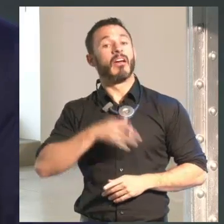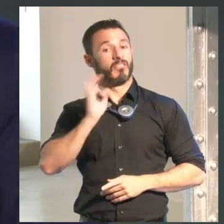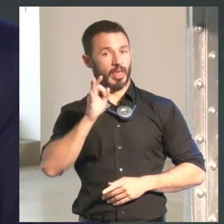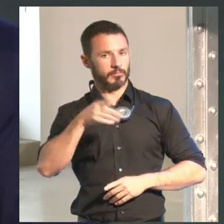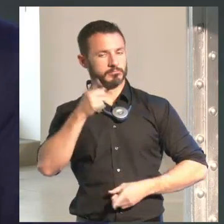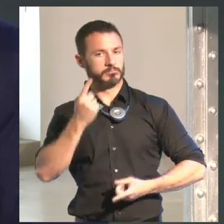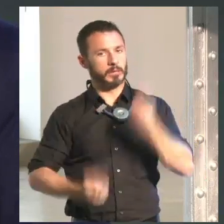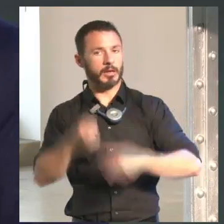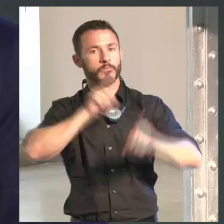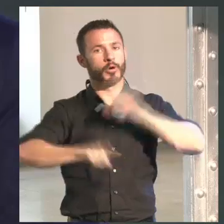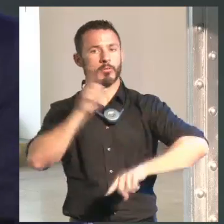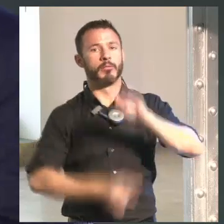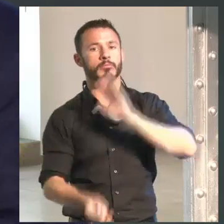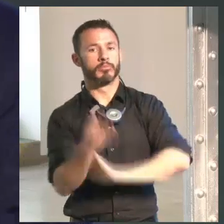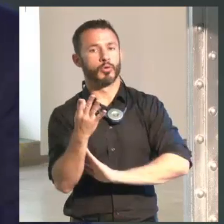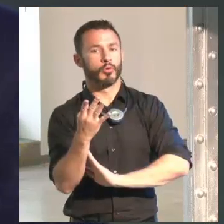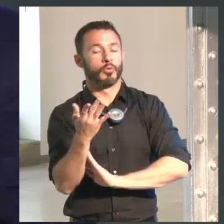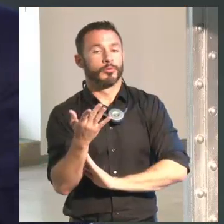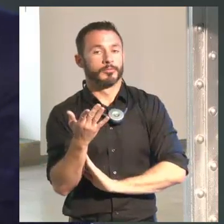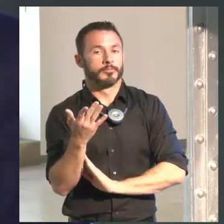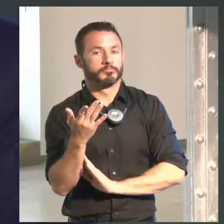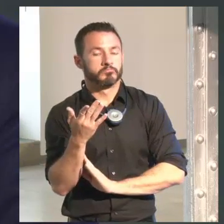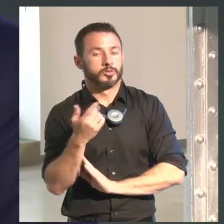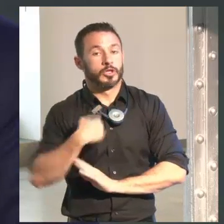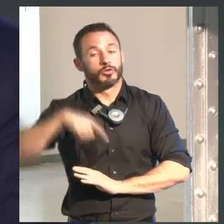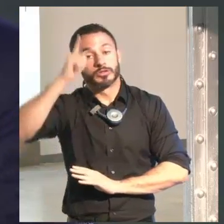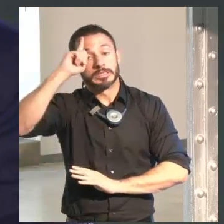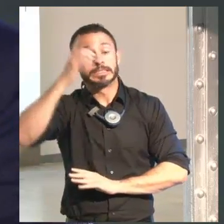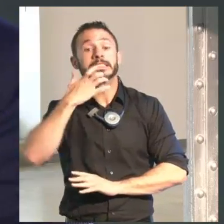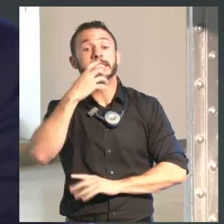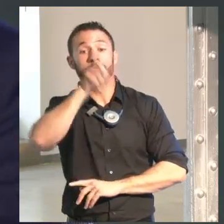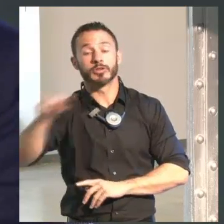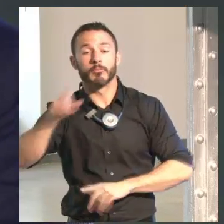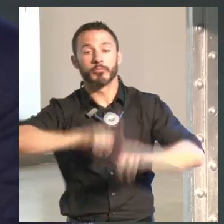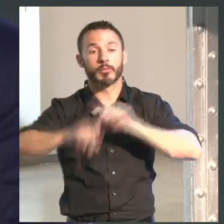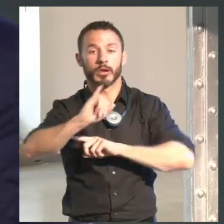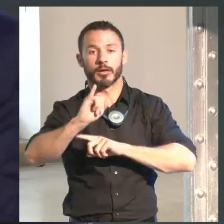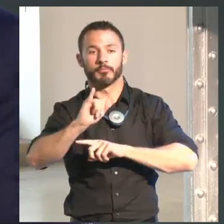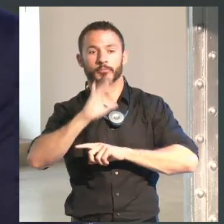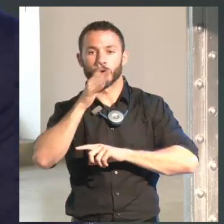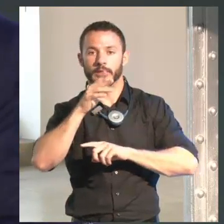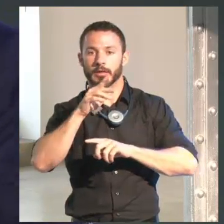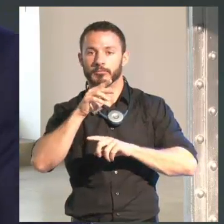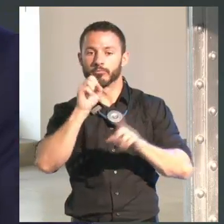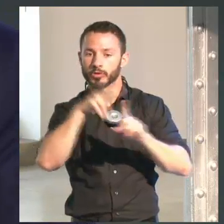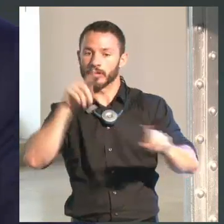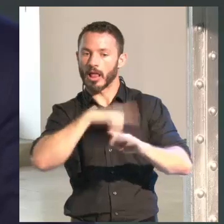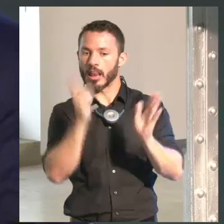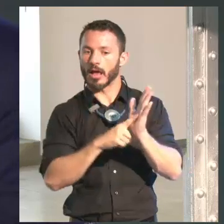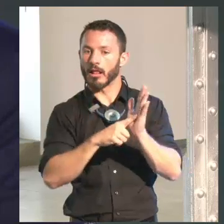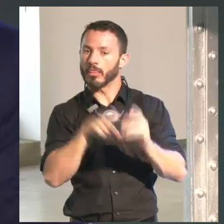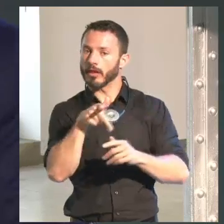un problema en el ciudadano. Sí que es verdad que he visto desde el plano de lo legal, estamos perdiendo derechos. Yo lo veo, es decir, en